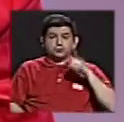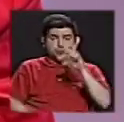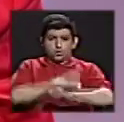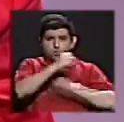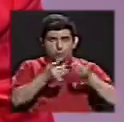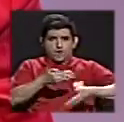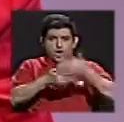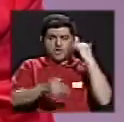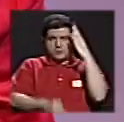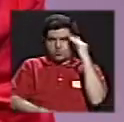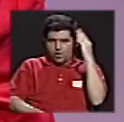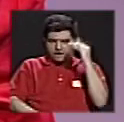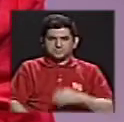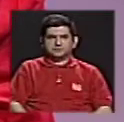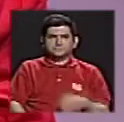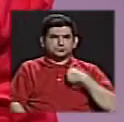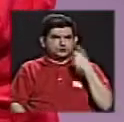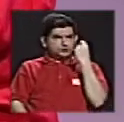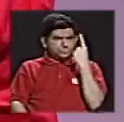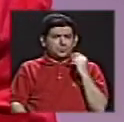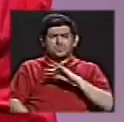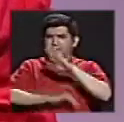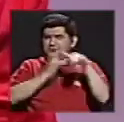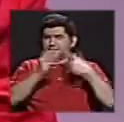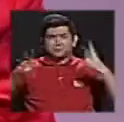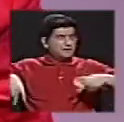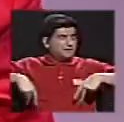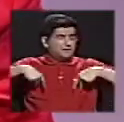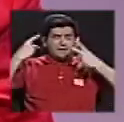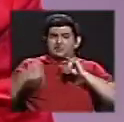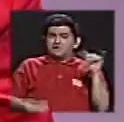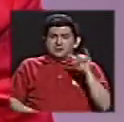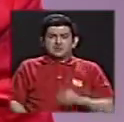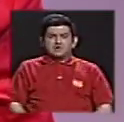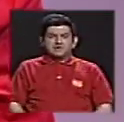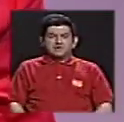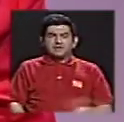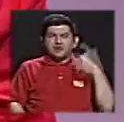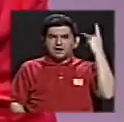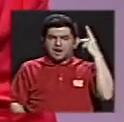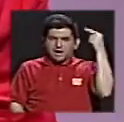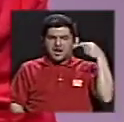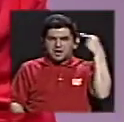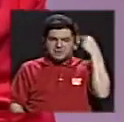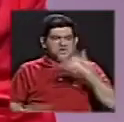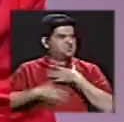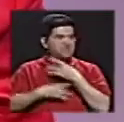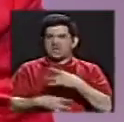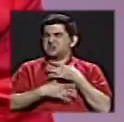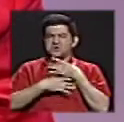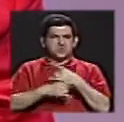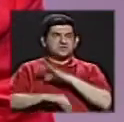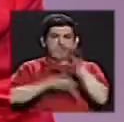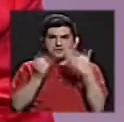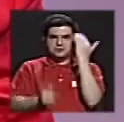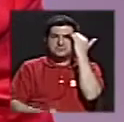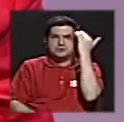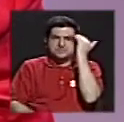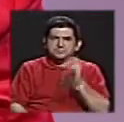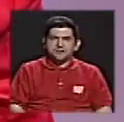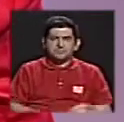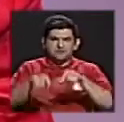año, y esto, por lo que entiendo, ha sido de toda una eternidad. Entonces, una política de gobierno que no le interesa cuando todos somos conscientes